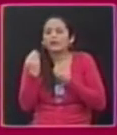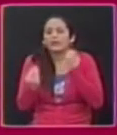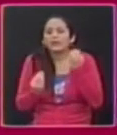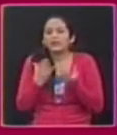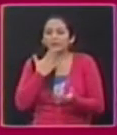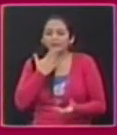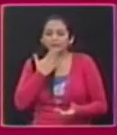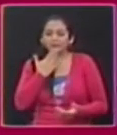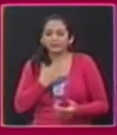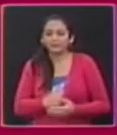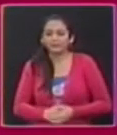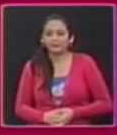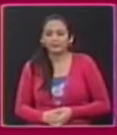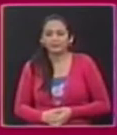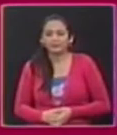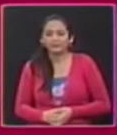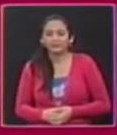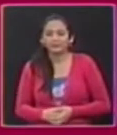pueden